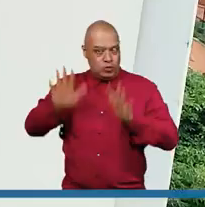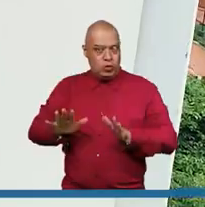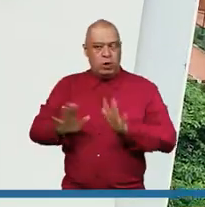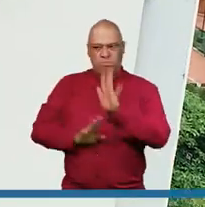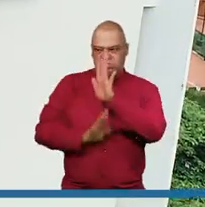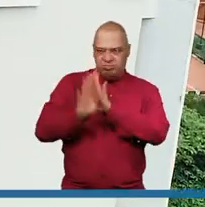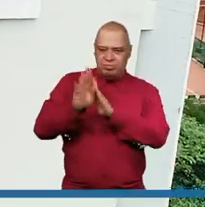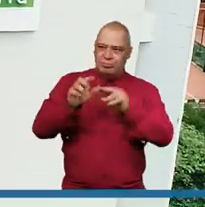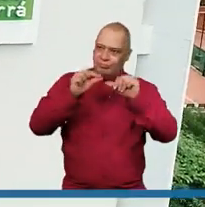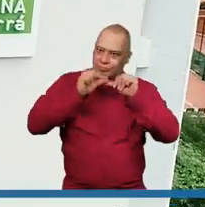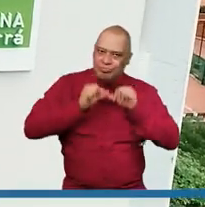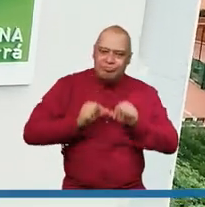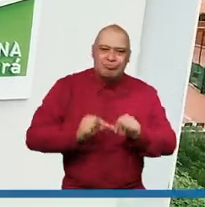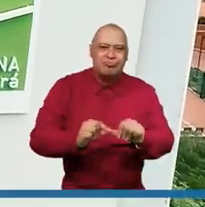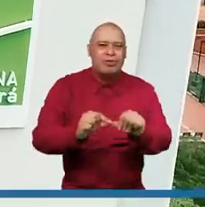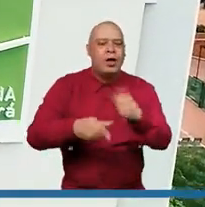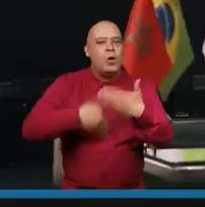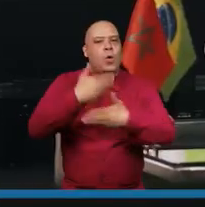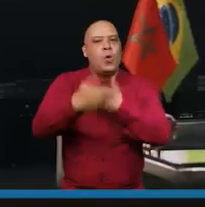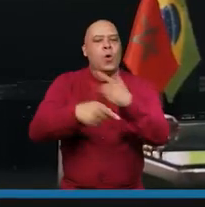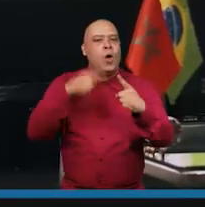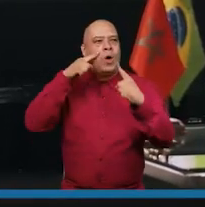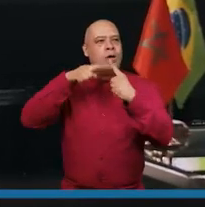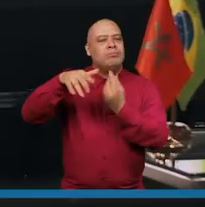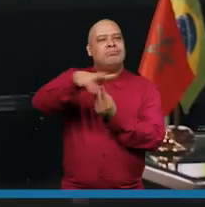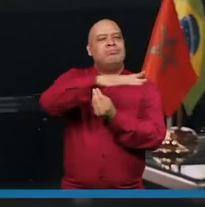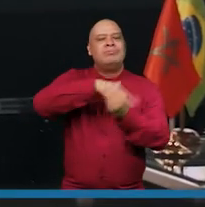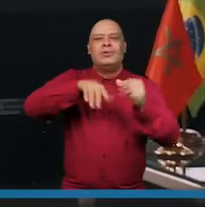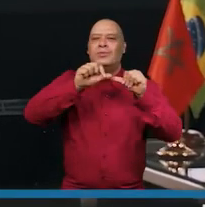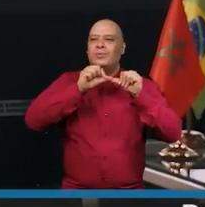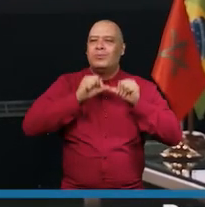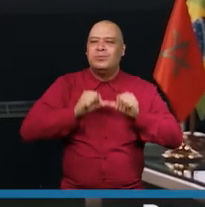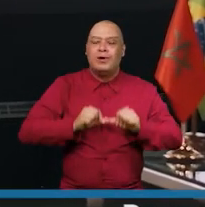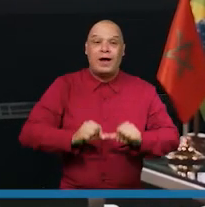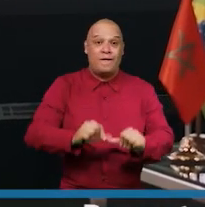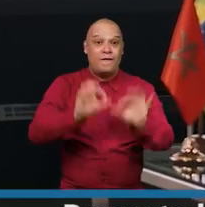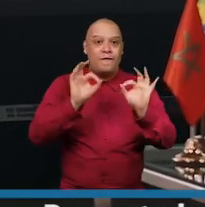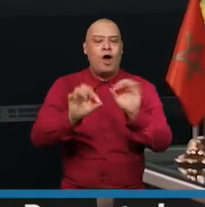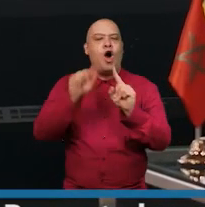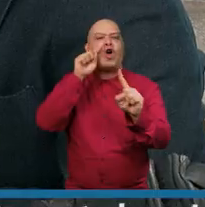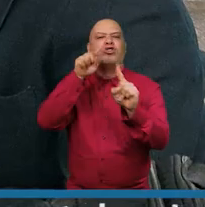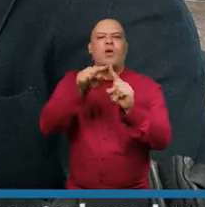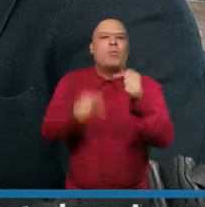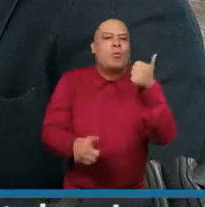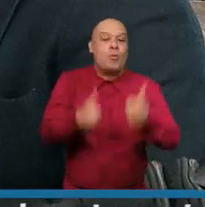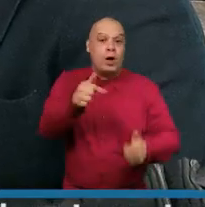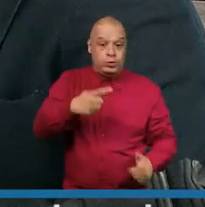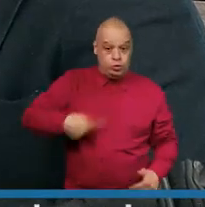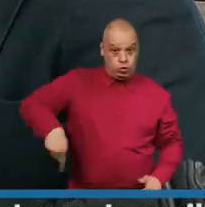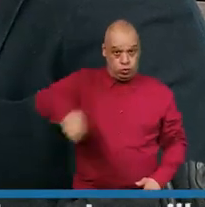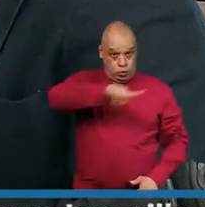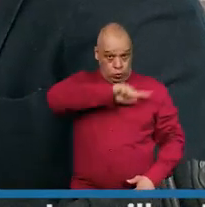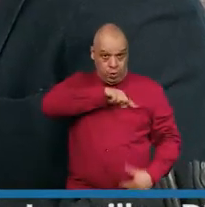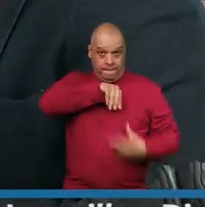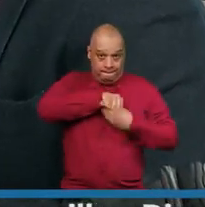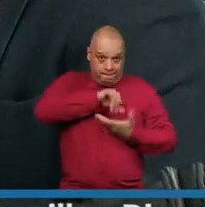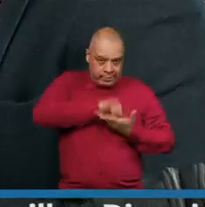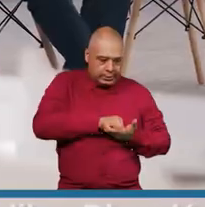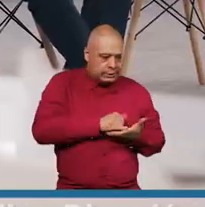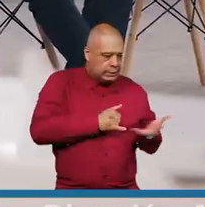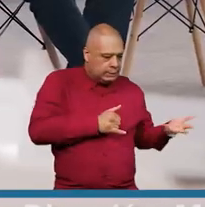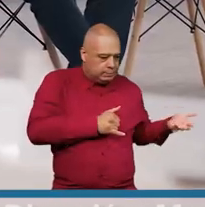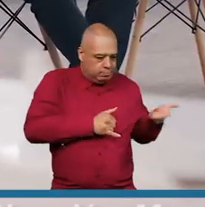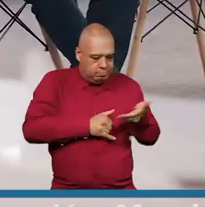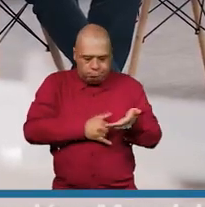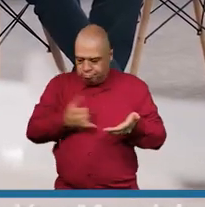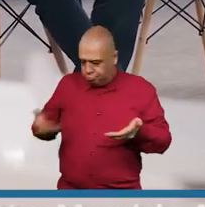los Objetivos de Desarrollo Sostenible, lo que buscan es eso, es que todos apuntemos a tratar de poner desde las